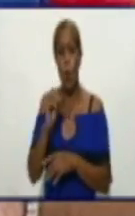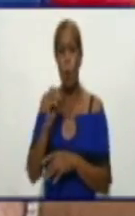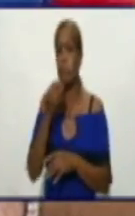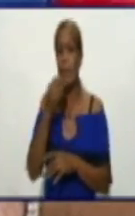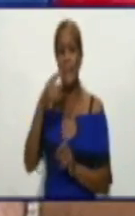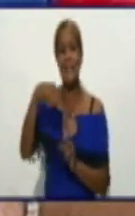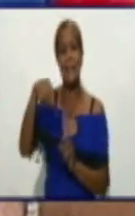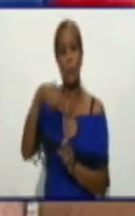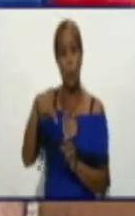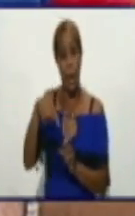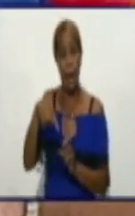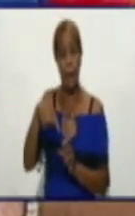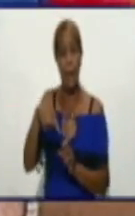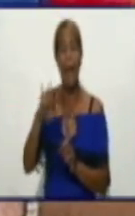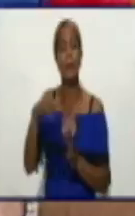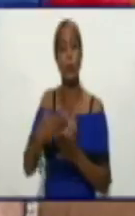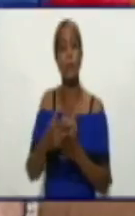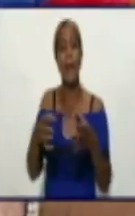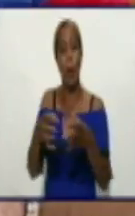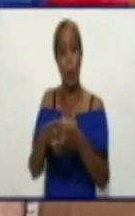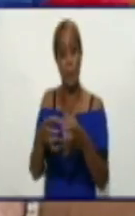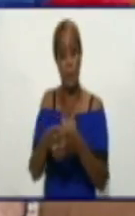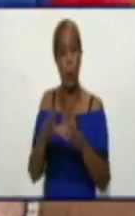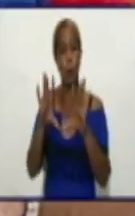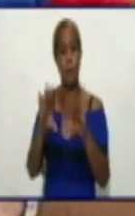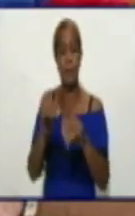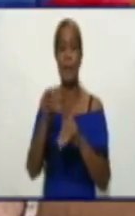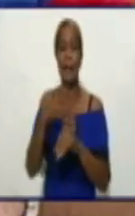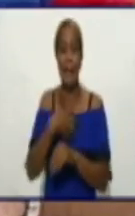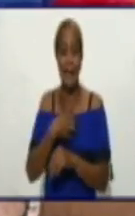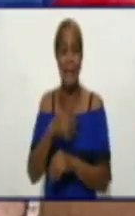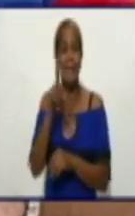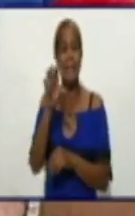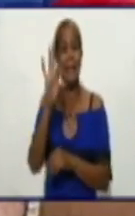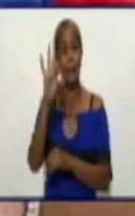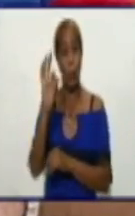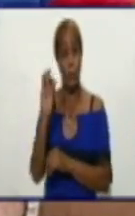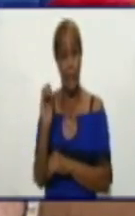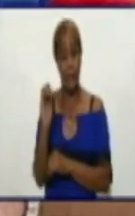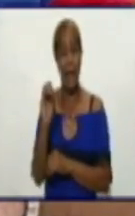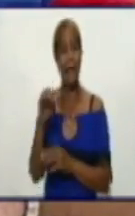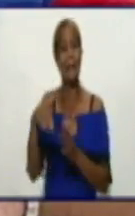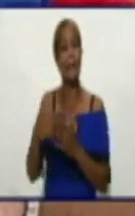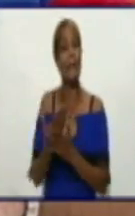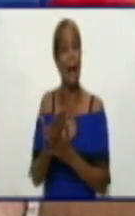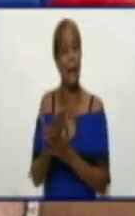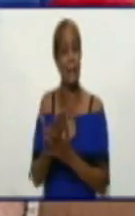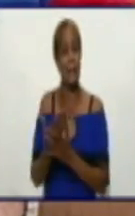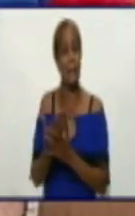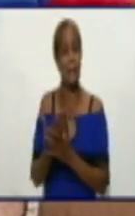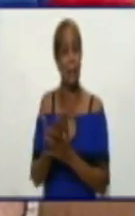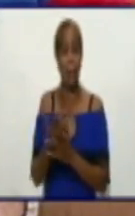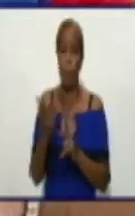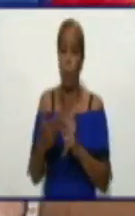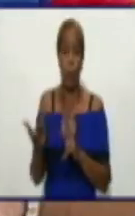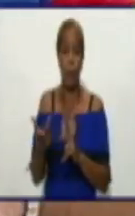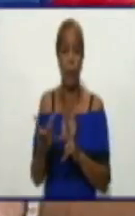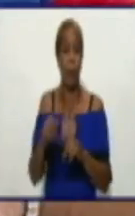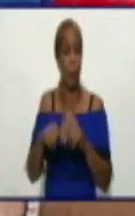hasta 180 días, de independencia de la envergadura del problema que se le detecta al vehículo porque no aprobó la revisión